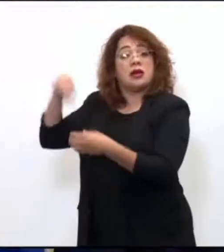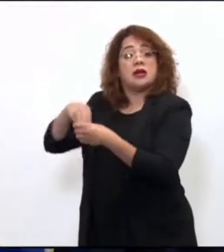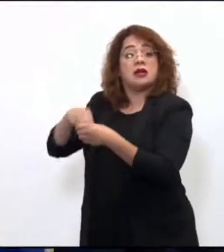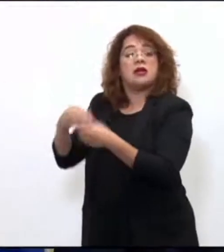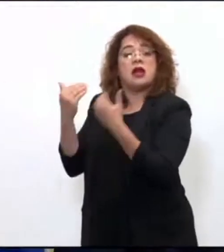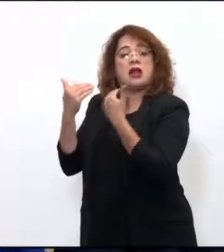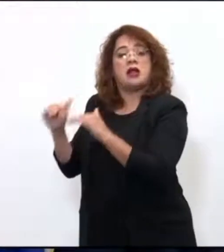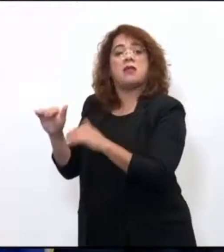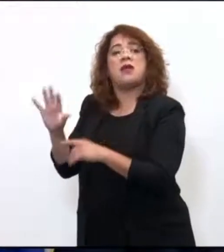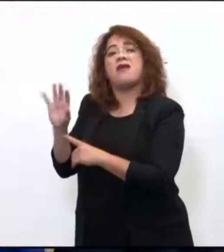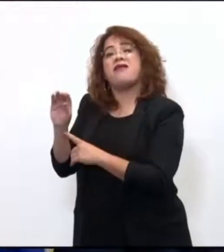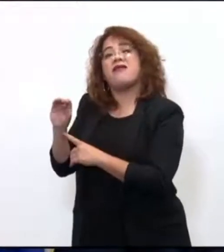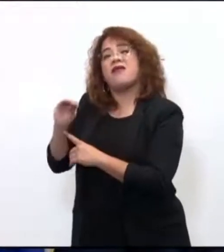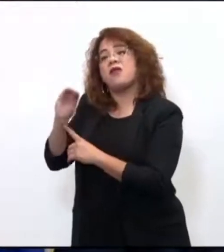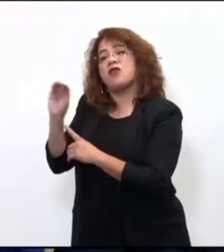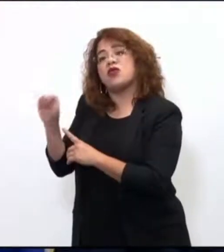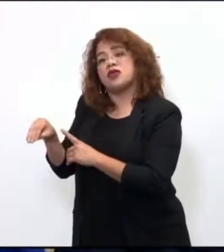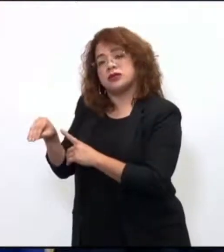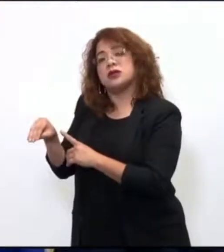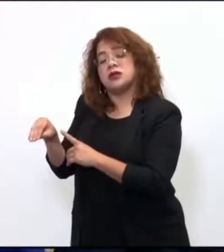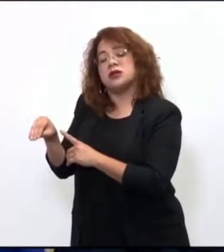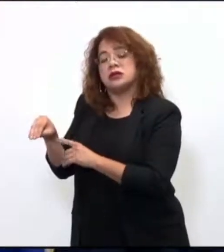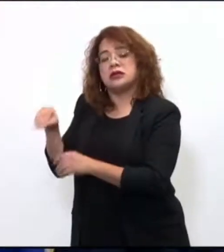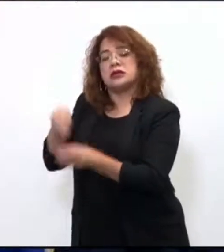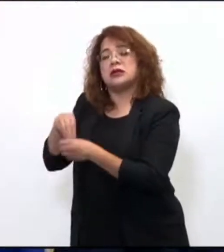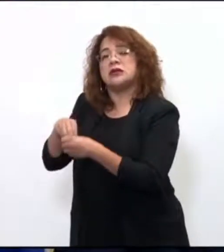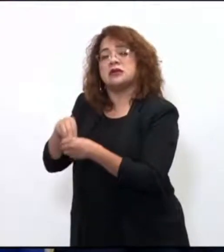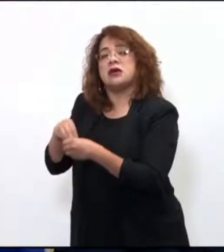al 50% de ocupación.